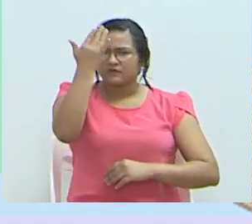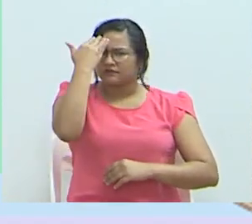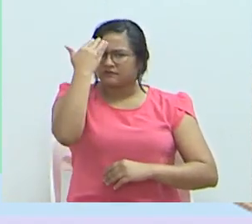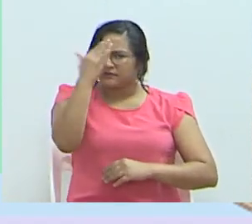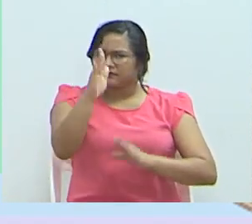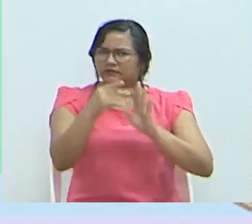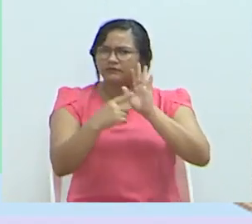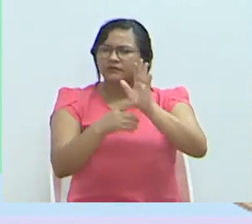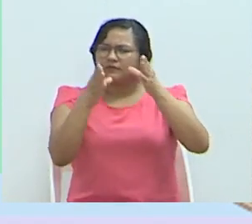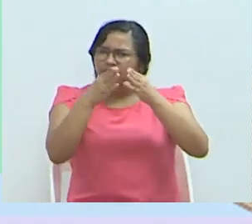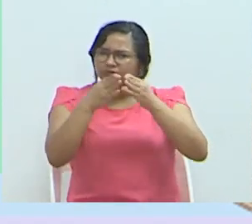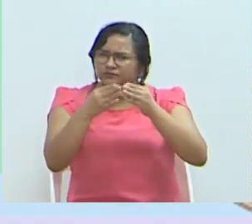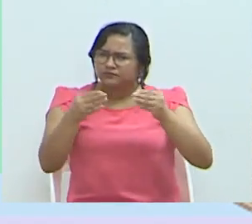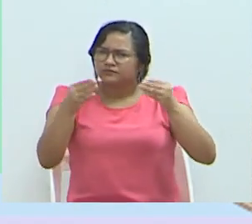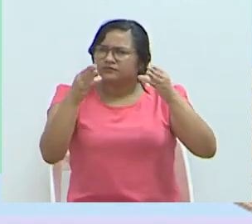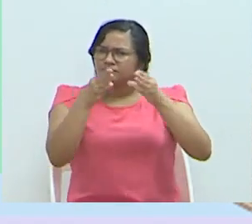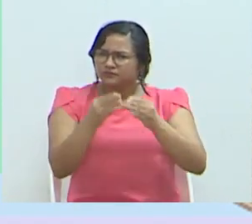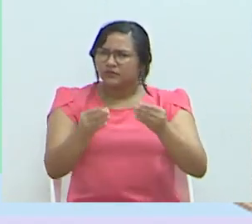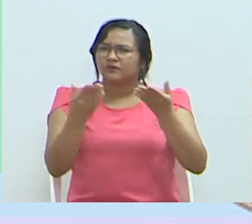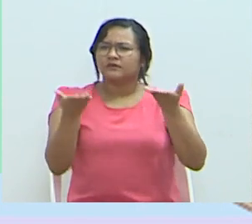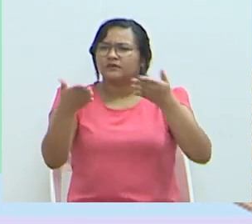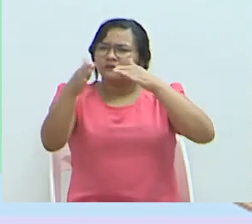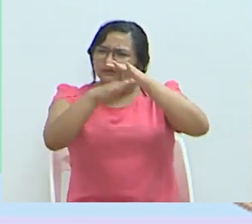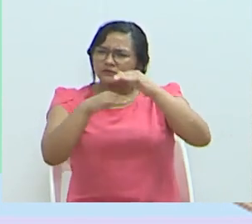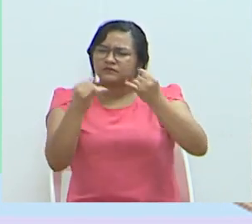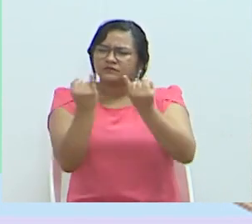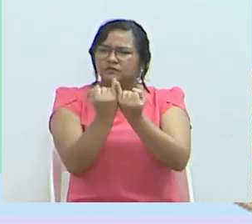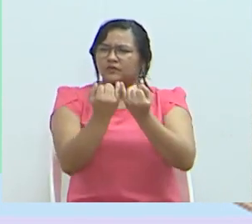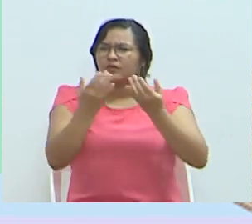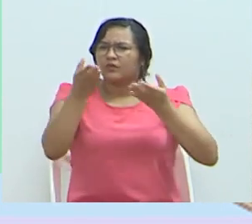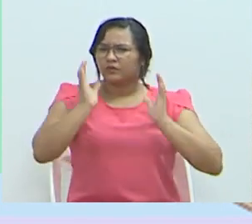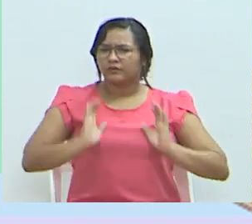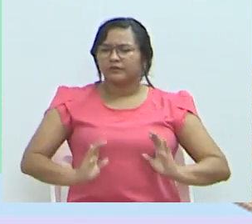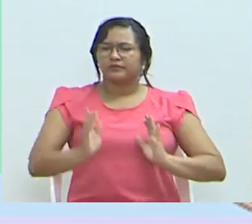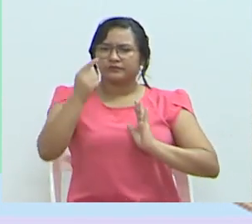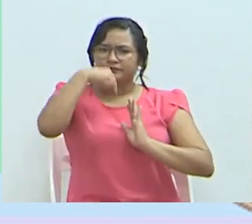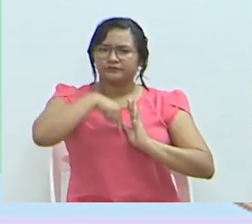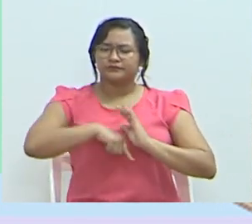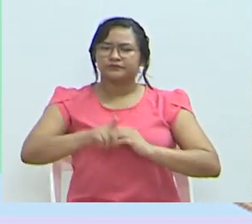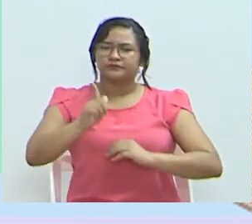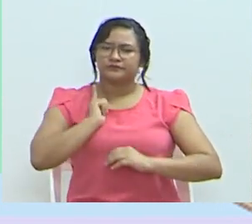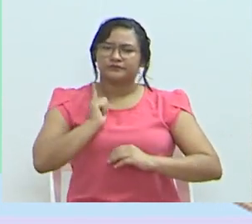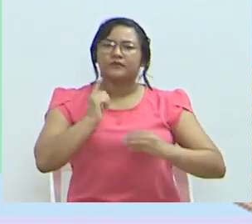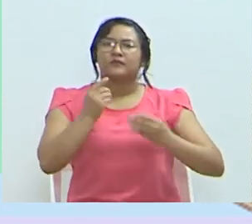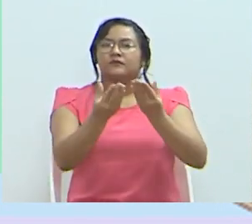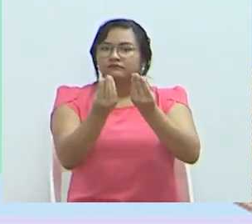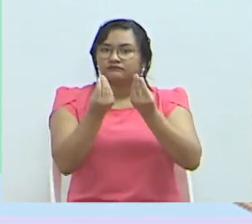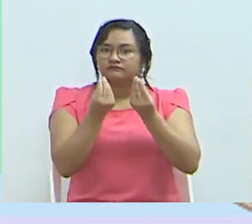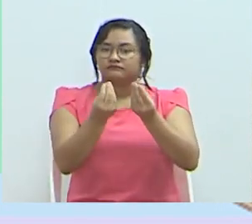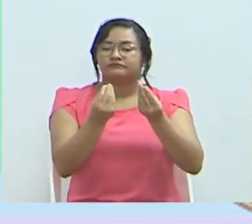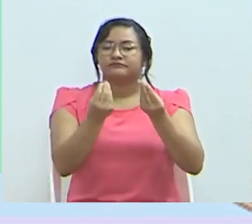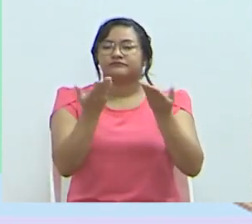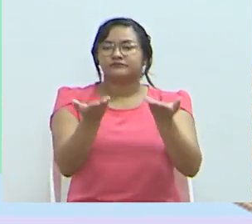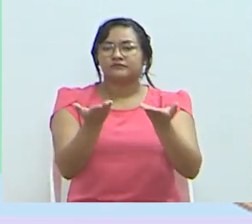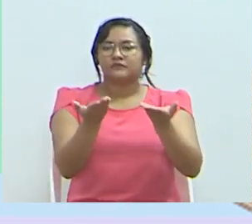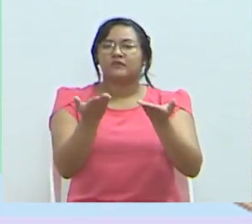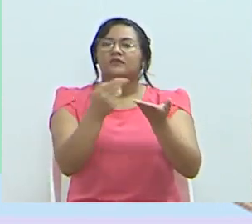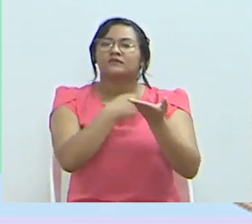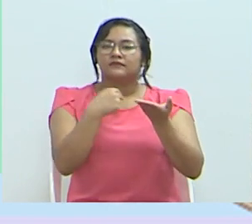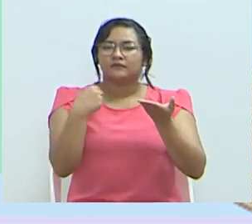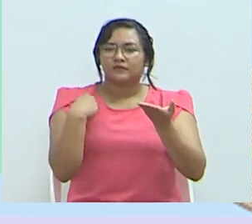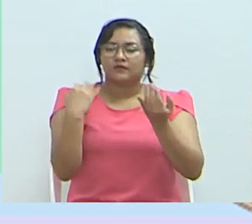la célula es la unidad básica y funcional de todo ser vivo? El cuerpo humano está compuesto por billones de células. Le brindan estructura